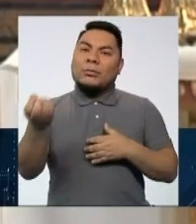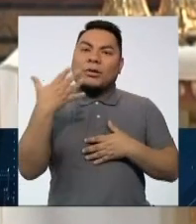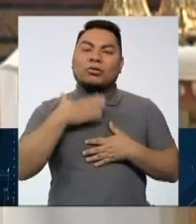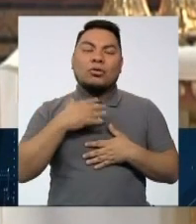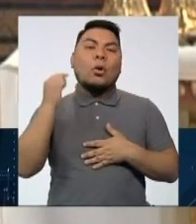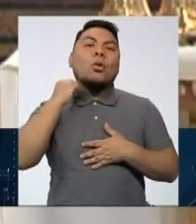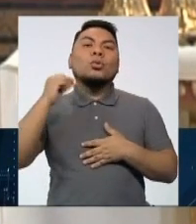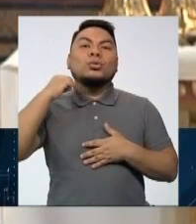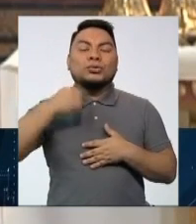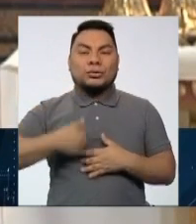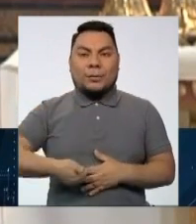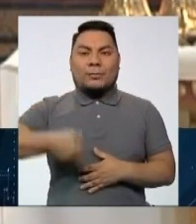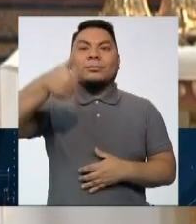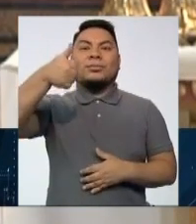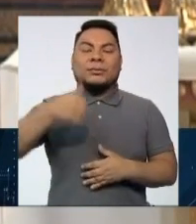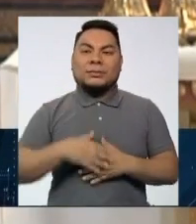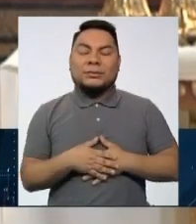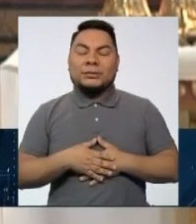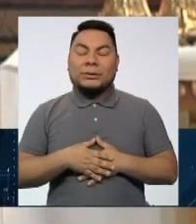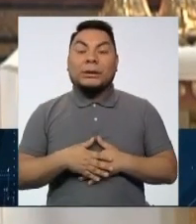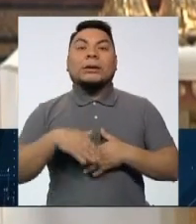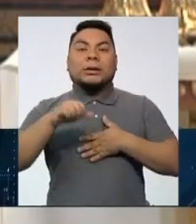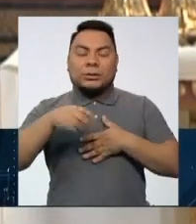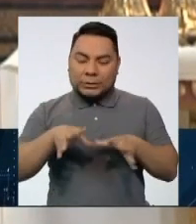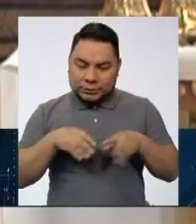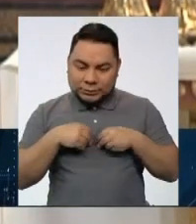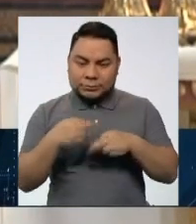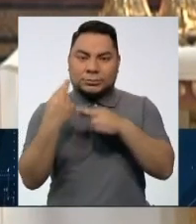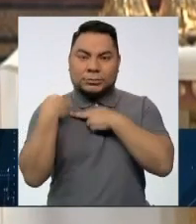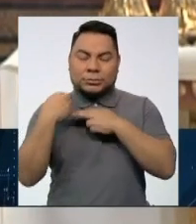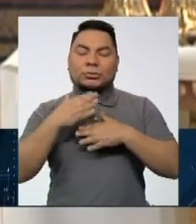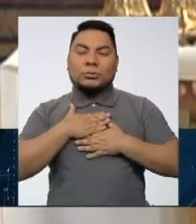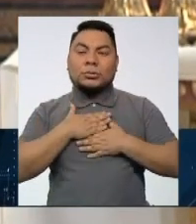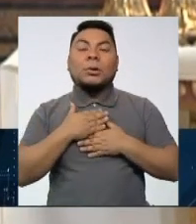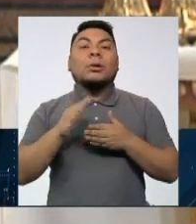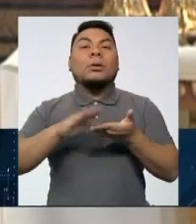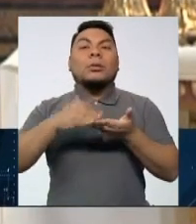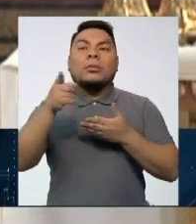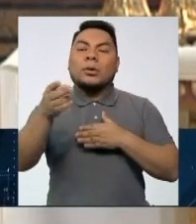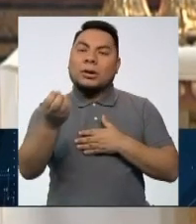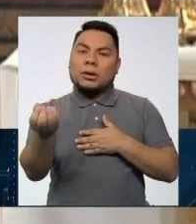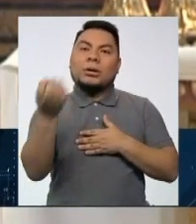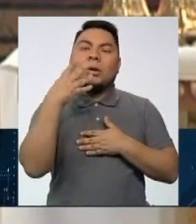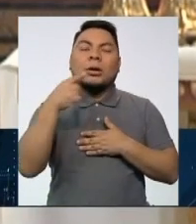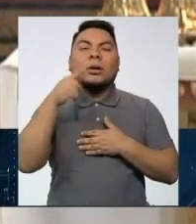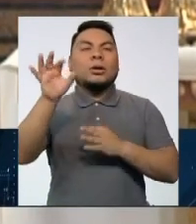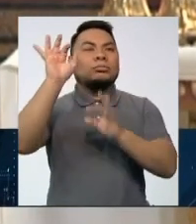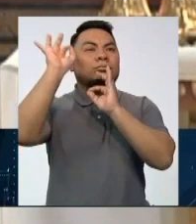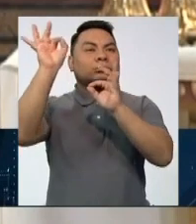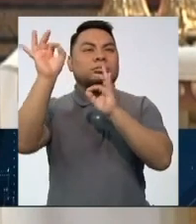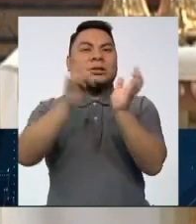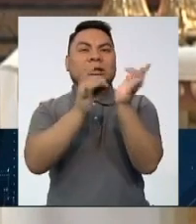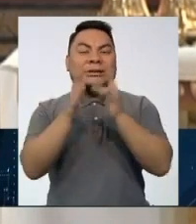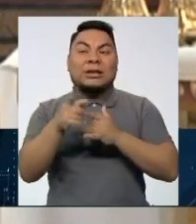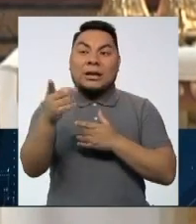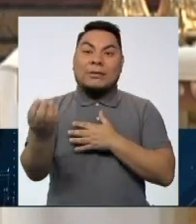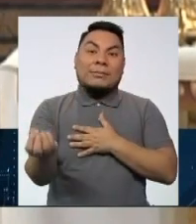obispo. En su homilía, de manera profética y evangélica, me